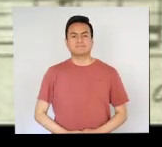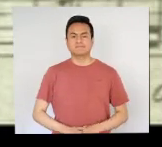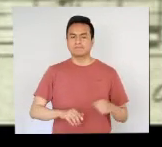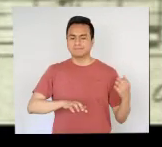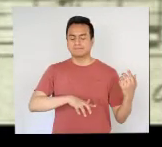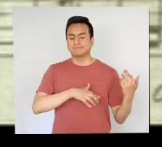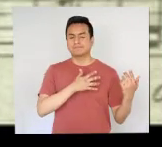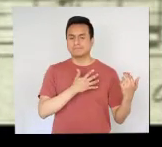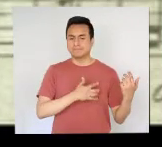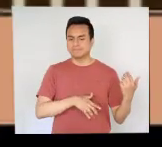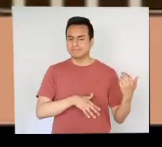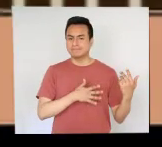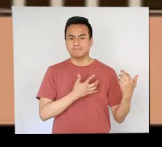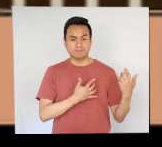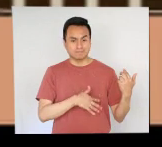es?